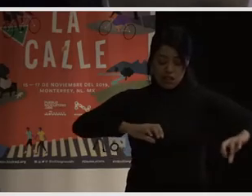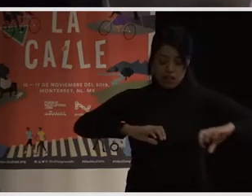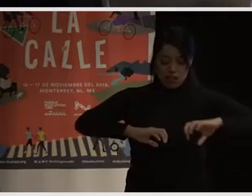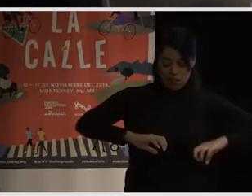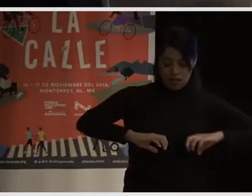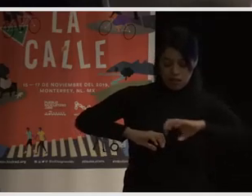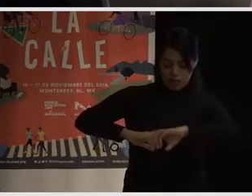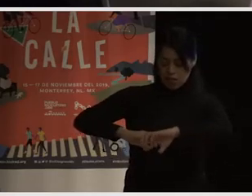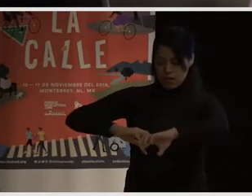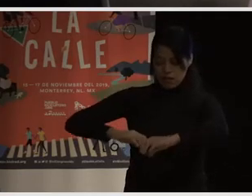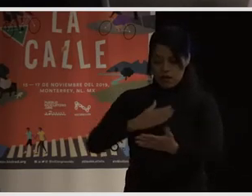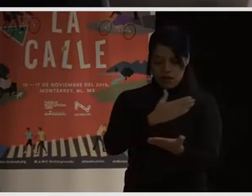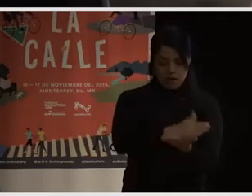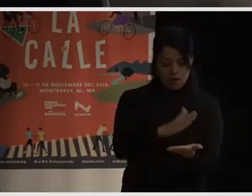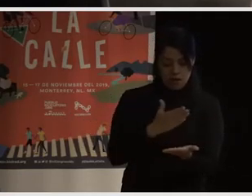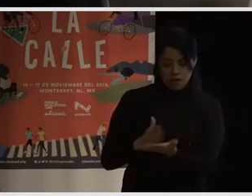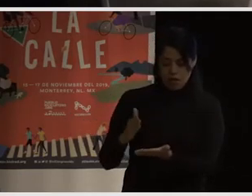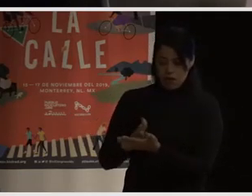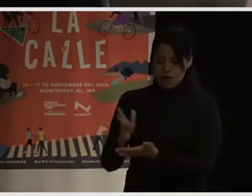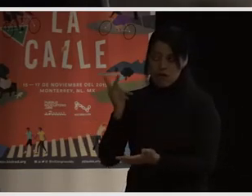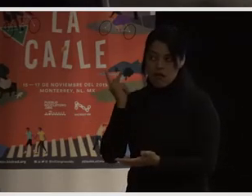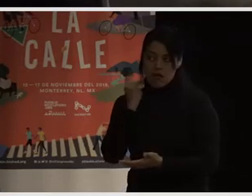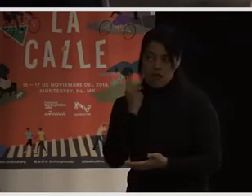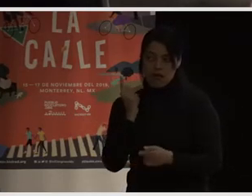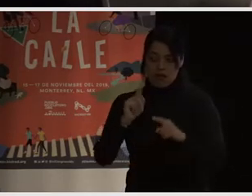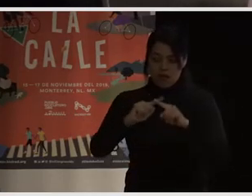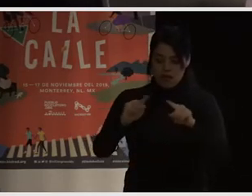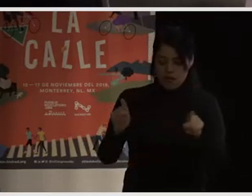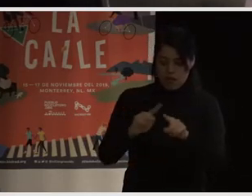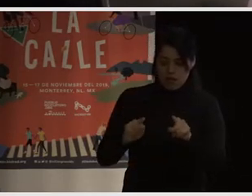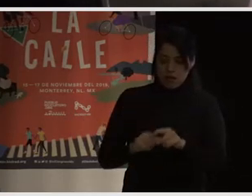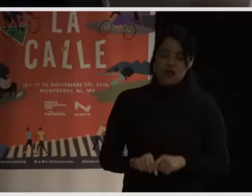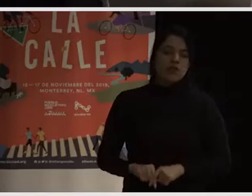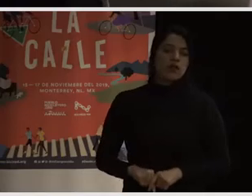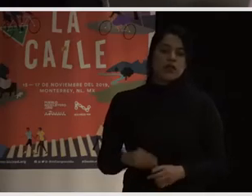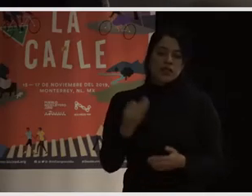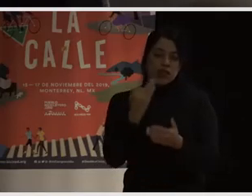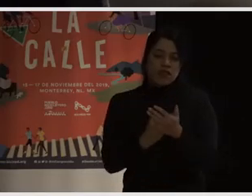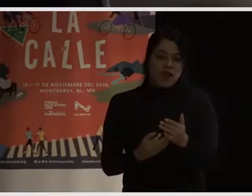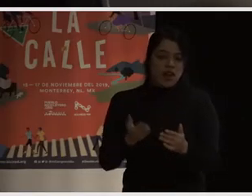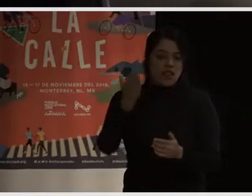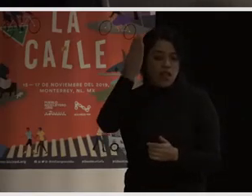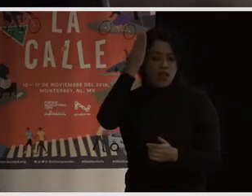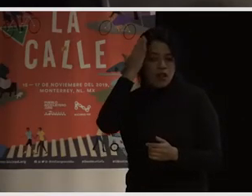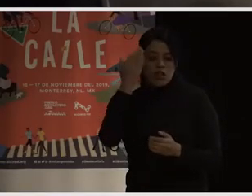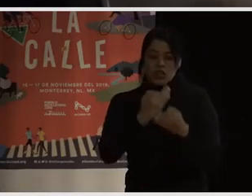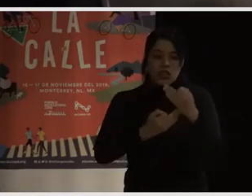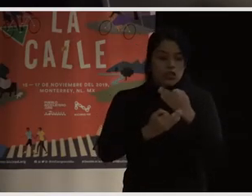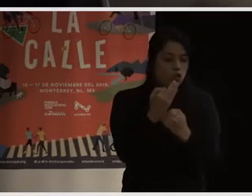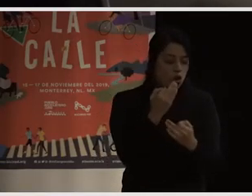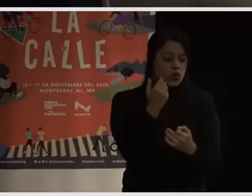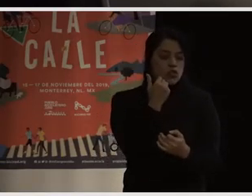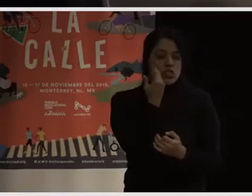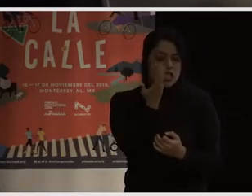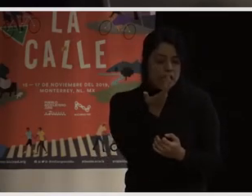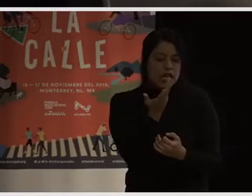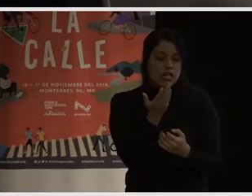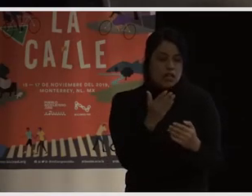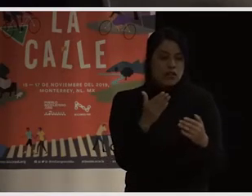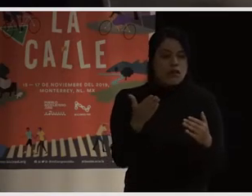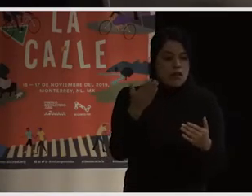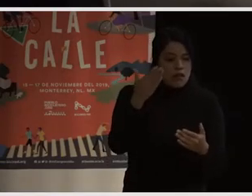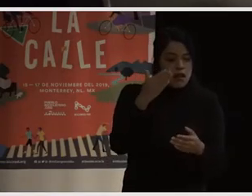y muchos también alcaldes con una intención de una coordinación metropolitana que suena entonces si todos tienen ganas de coordinarse pues entonces qué